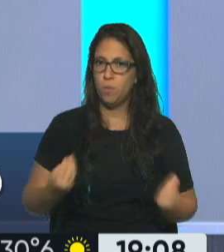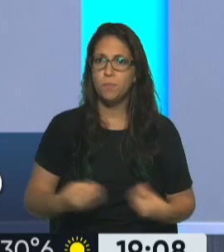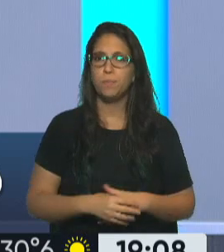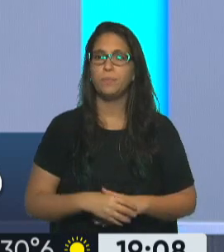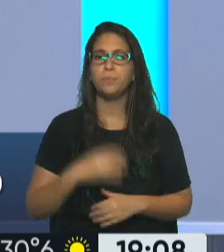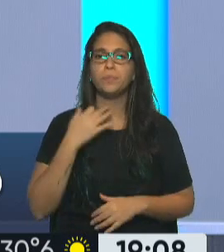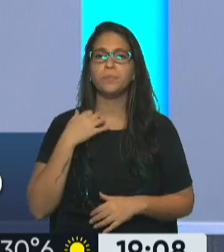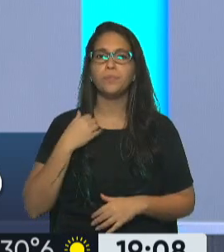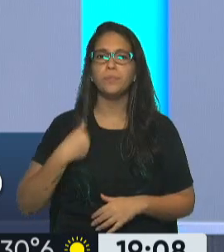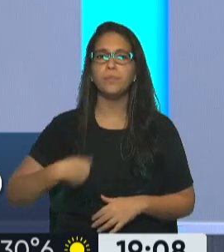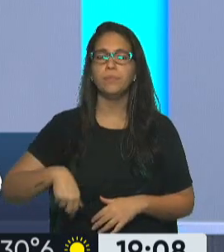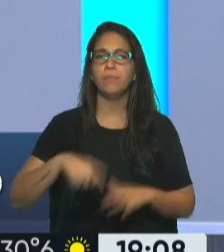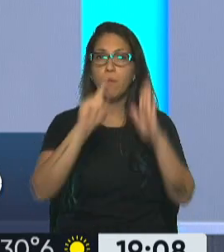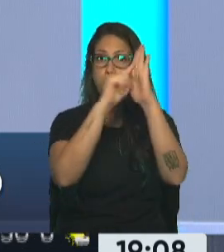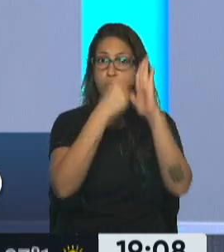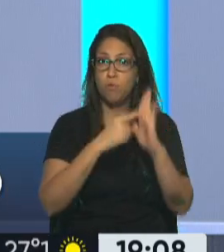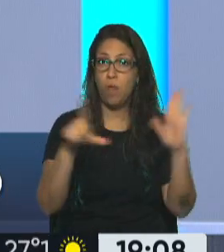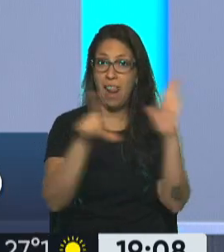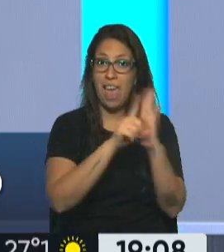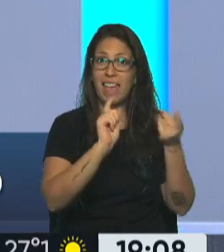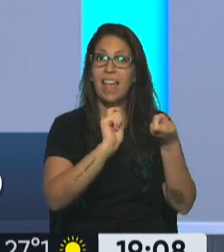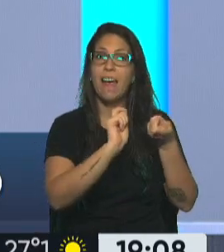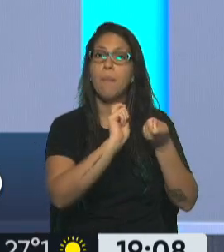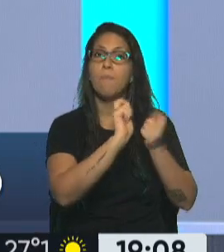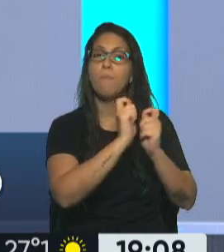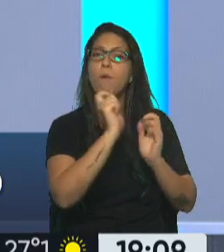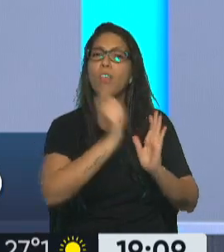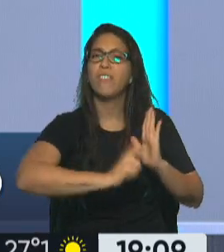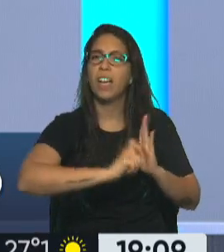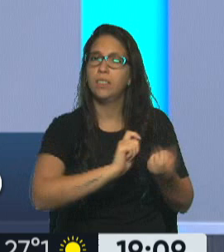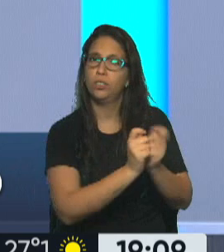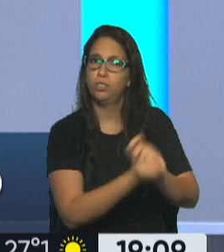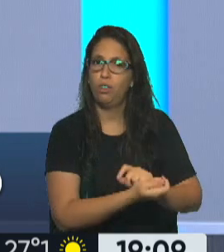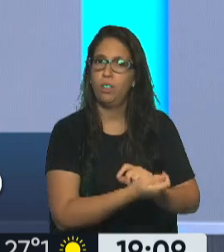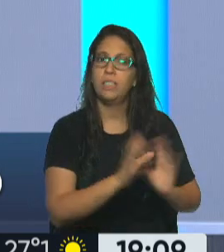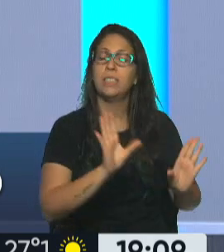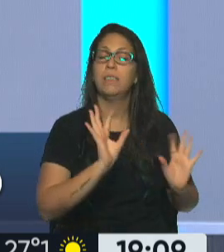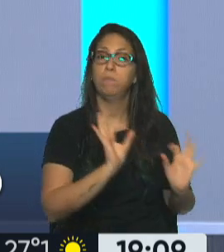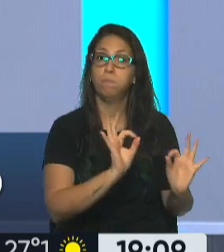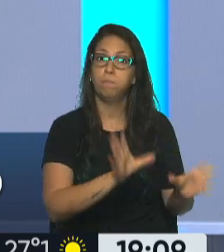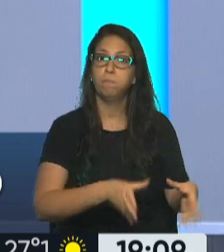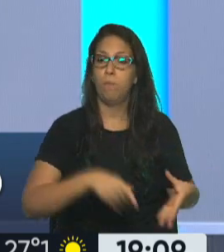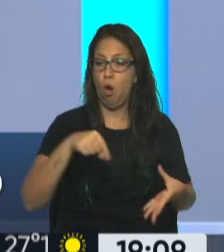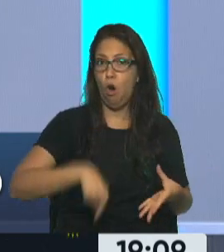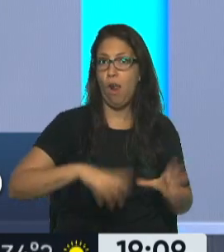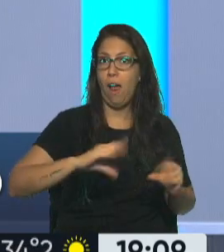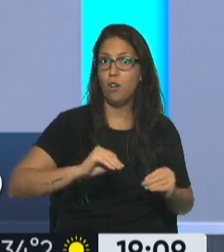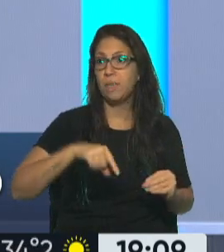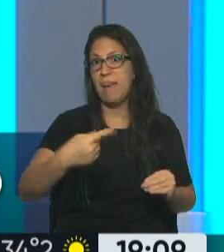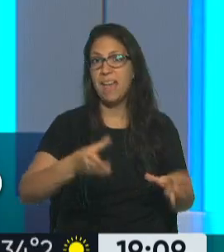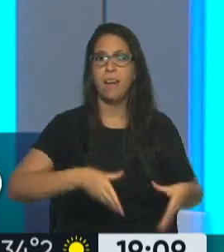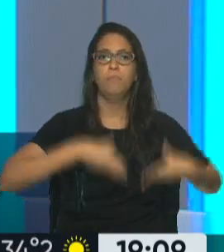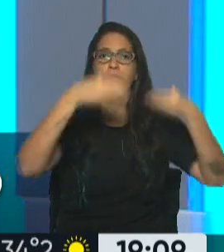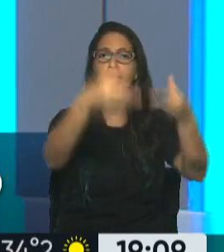redactando las modificaciones eso es obligación del gobierno asumió la obligación Manda las modificaciones entre esta noche y mañana a los diputados mañana